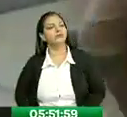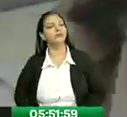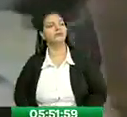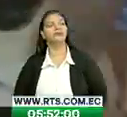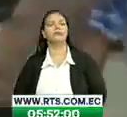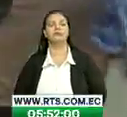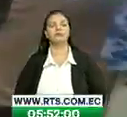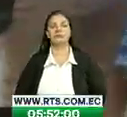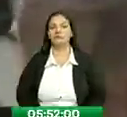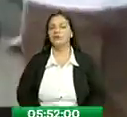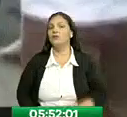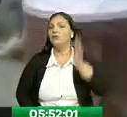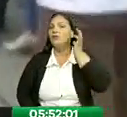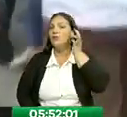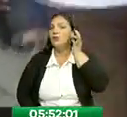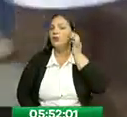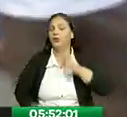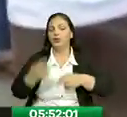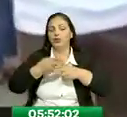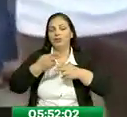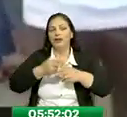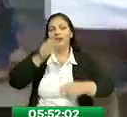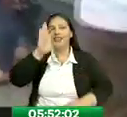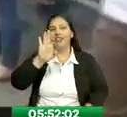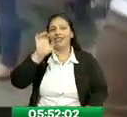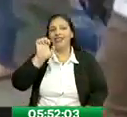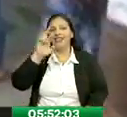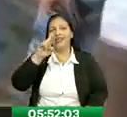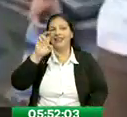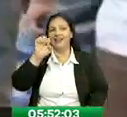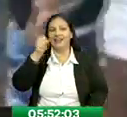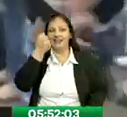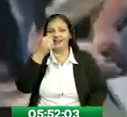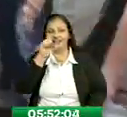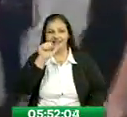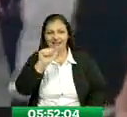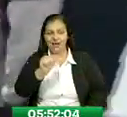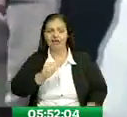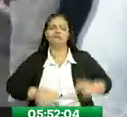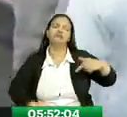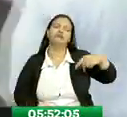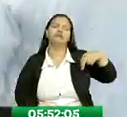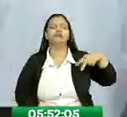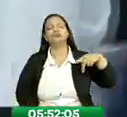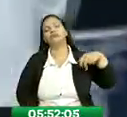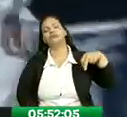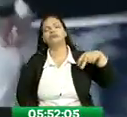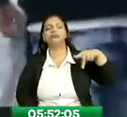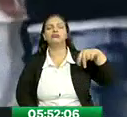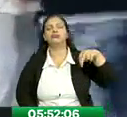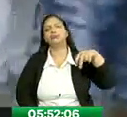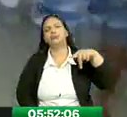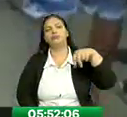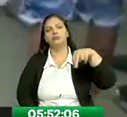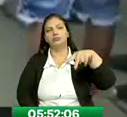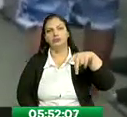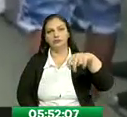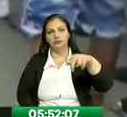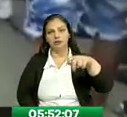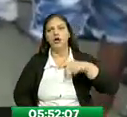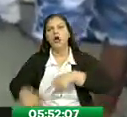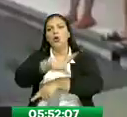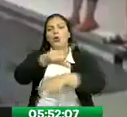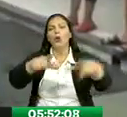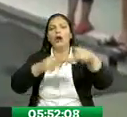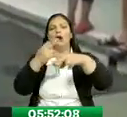A Teresa Ramos la embistieron cuando caminaba cerca de las lagunas de oxidación por el sector Gustavo Campi,